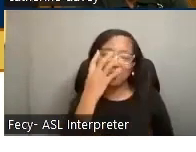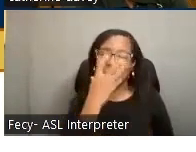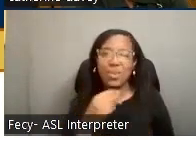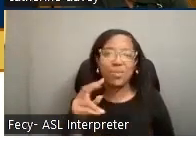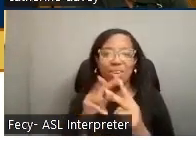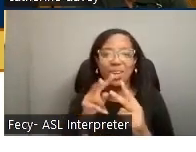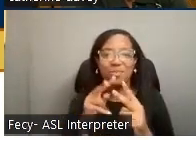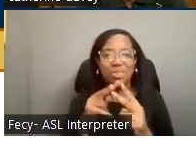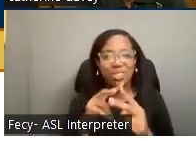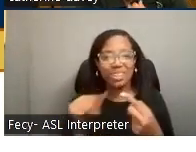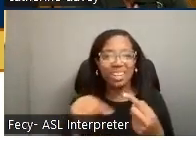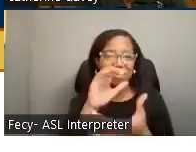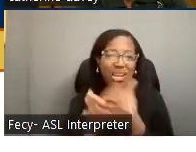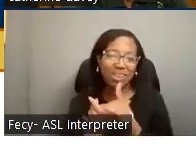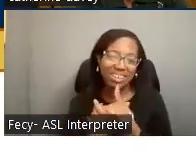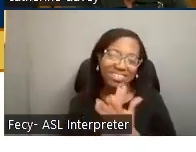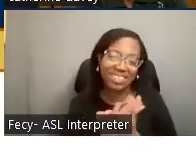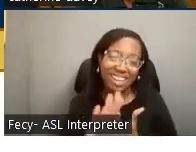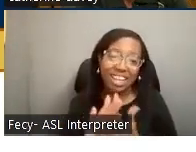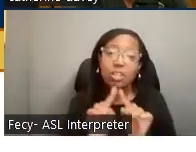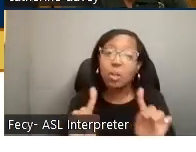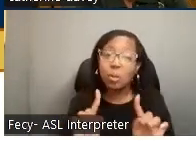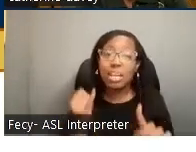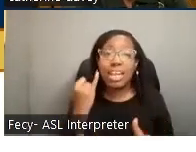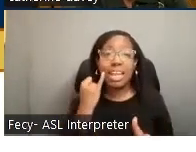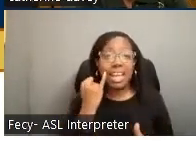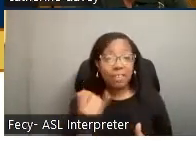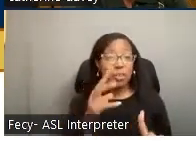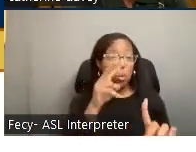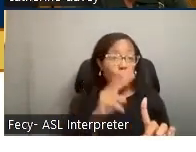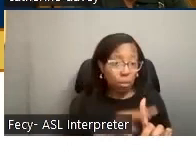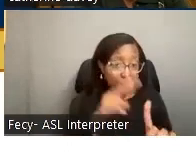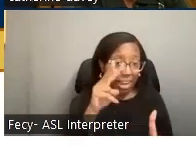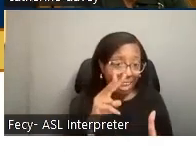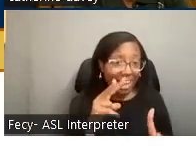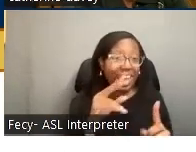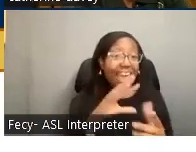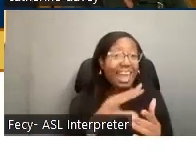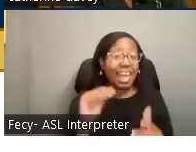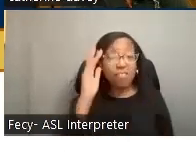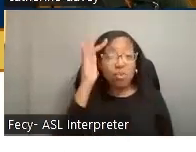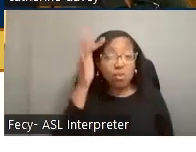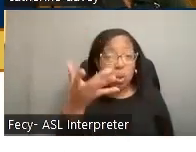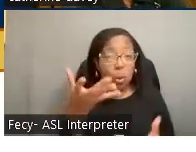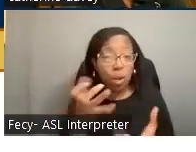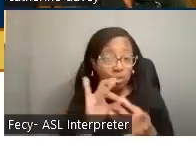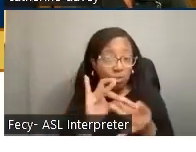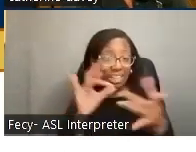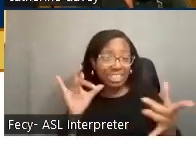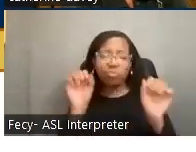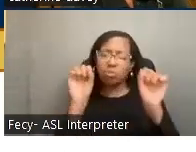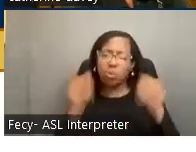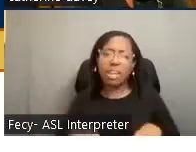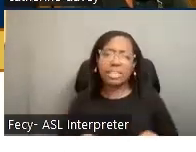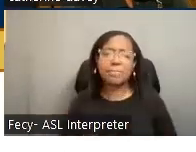fotos fabulosas de esa maravillosa pareja casándose. Entonces, no se preocupen de que esto no pueda ser